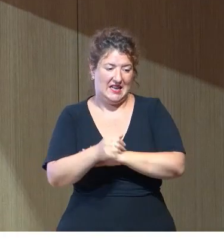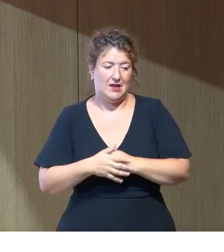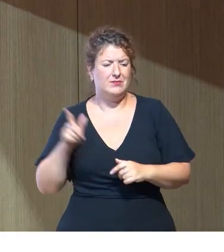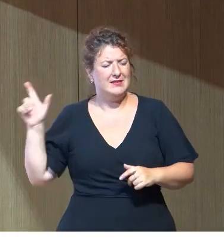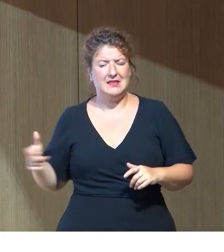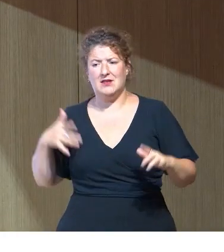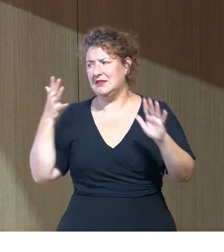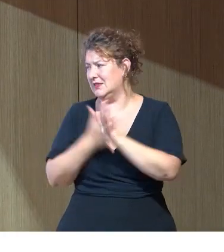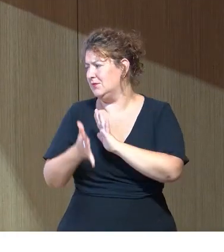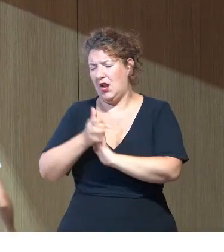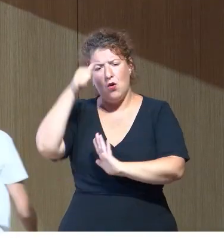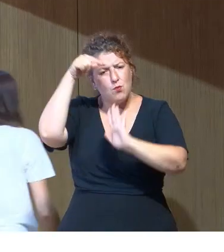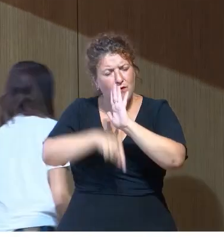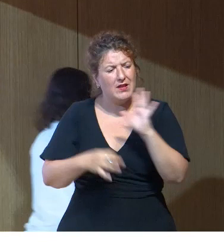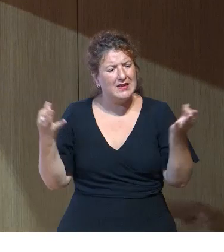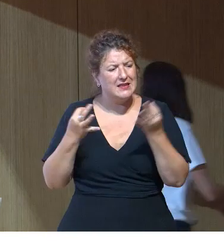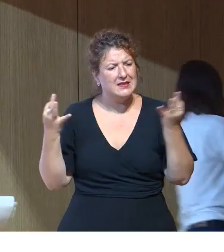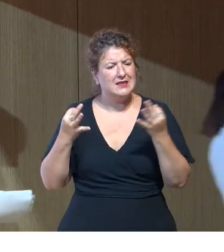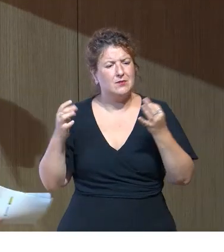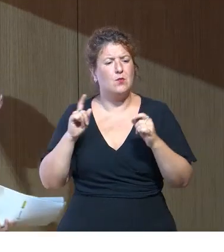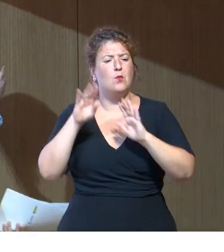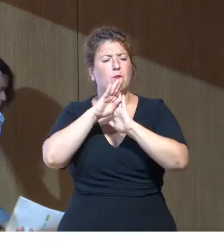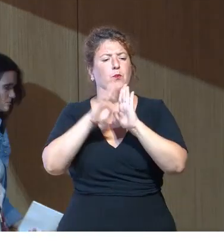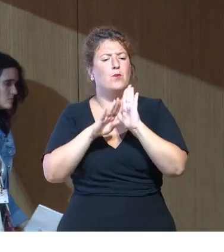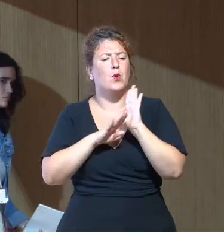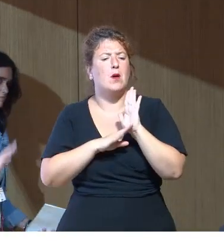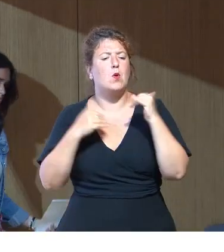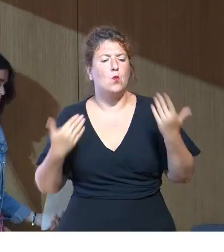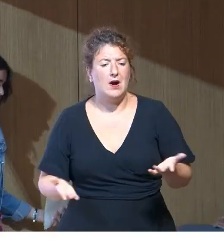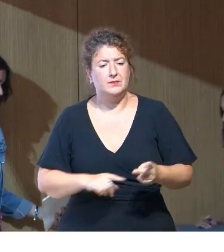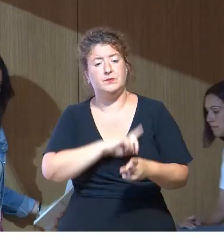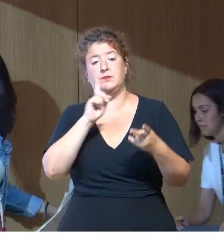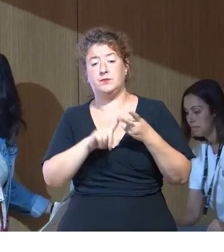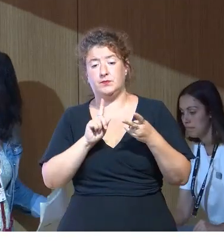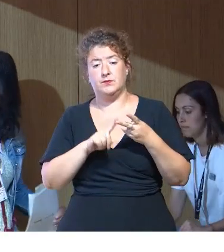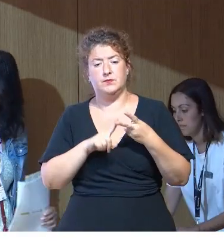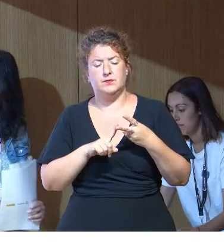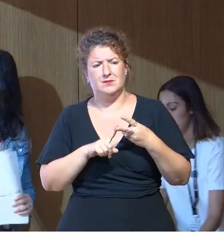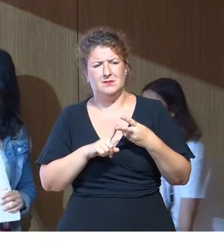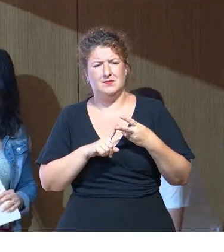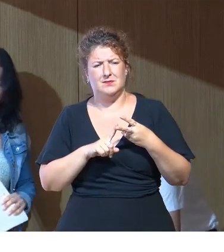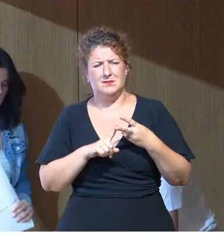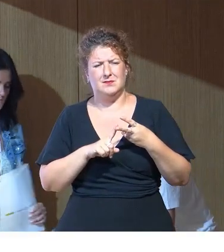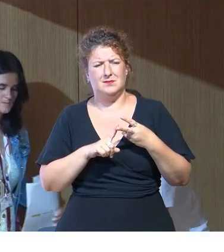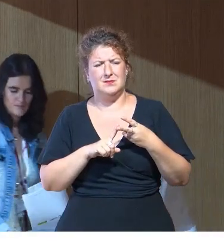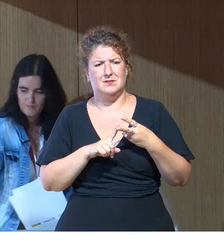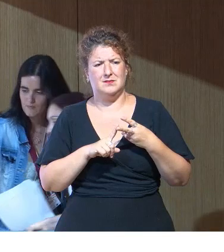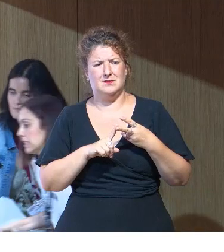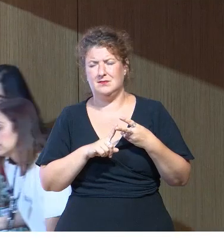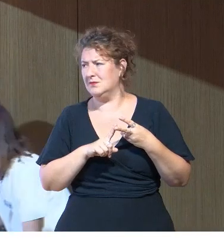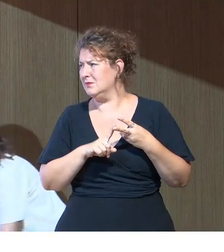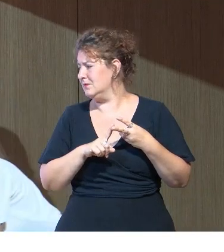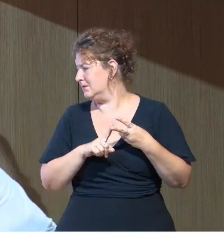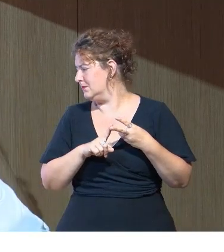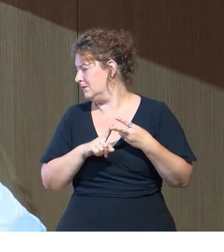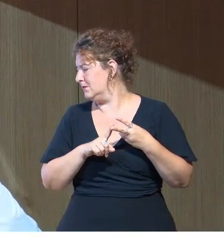explicar más a fondo sobre este tipo de programas después vamos a escuchar también vamos a tener la oportunidad de escuchar